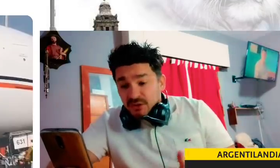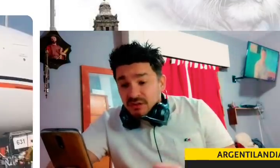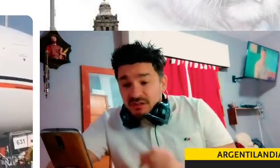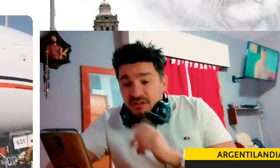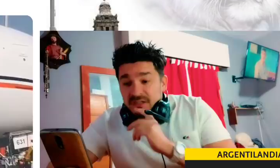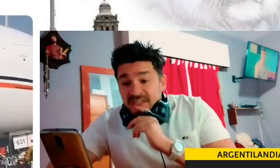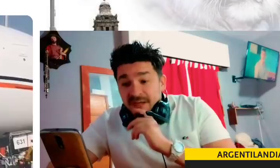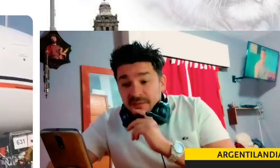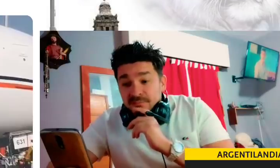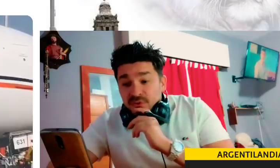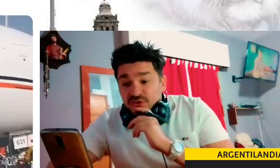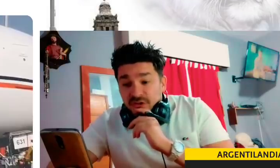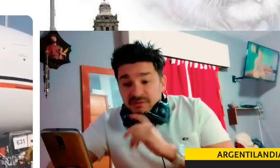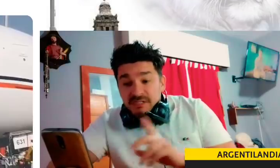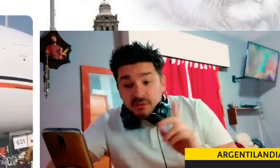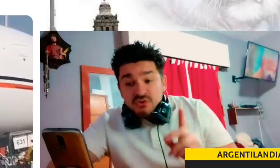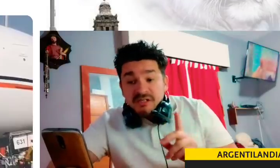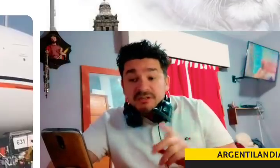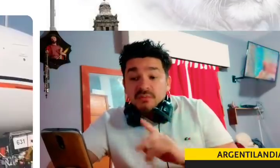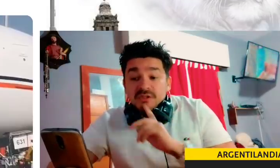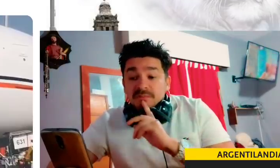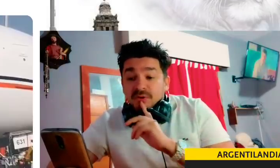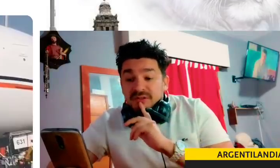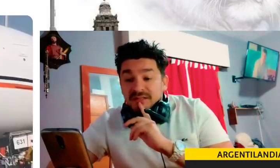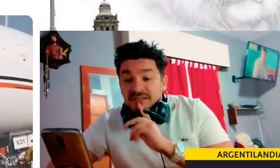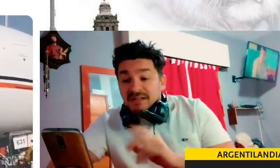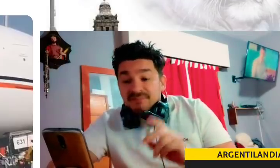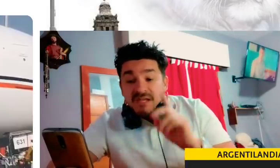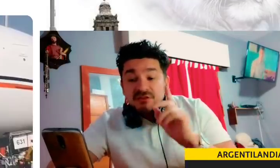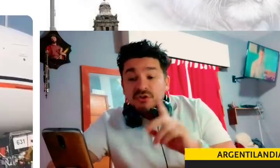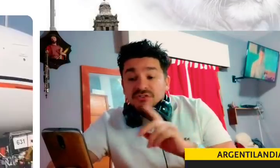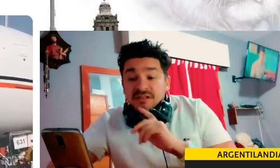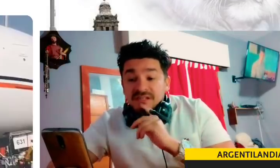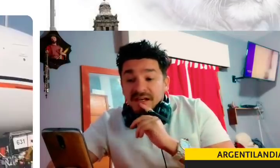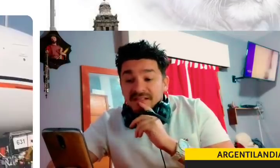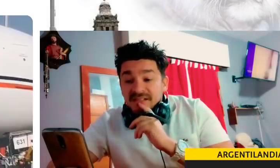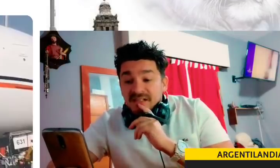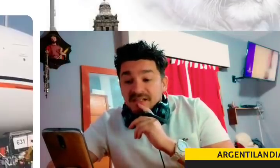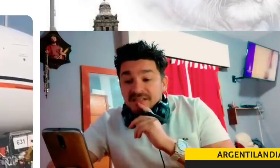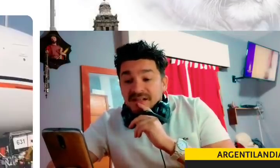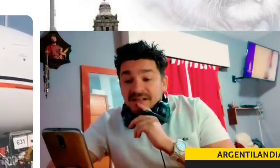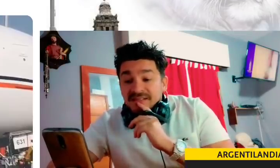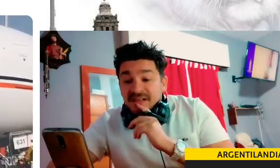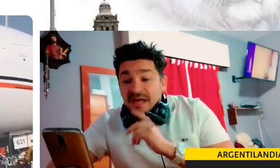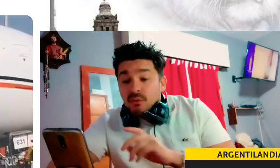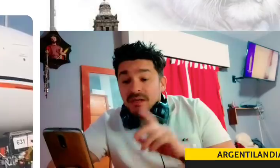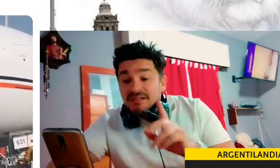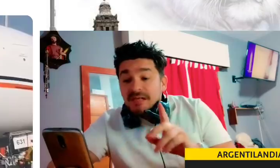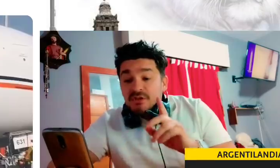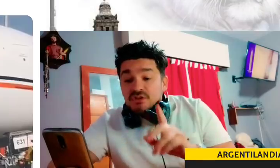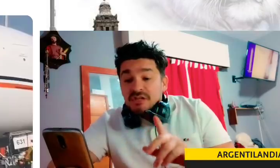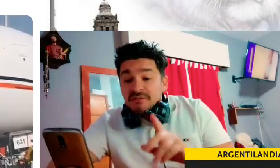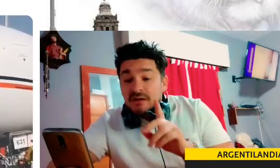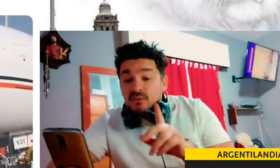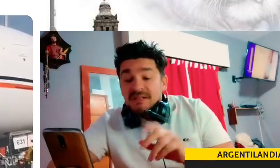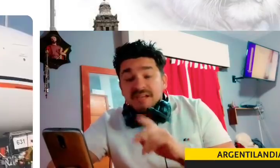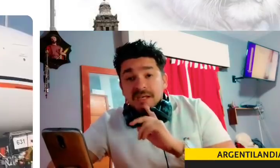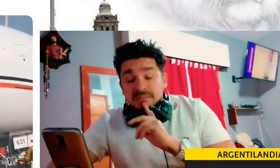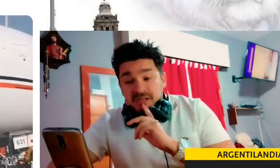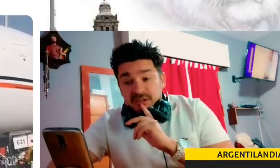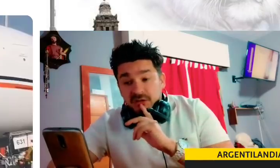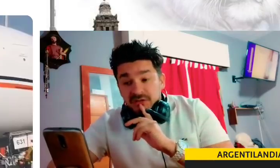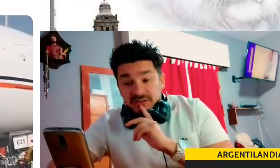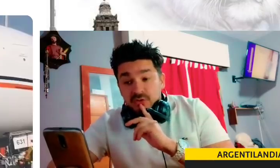esperanzas, ¿no? Y también puso, y escuchen que esto es muy importante, en 12 días se alcanzará 40 millones de